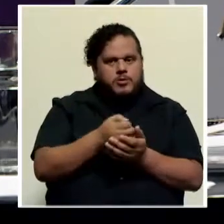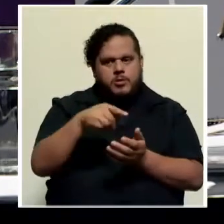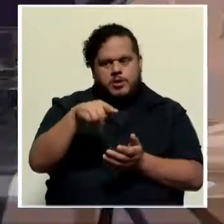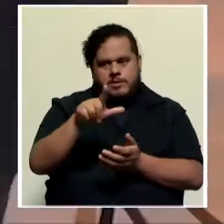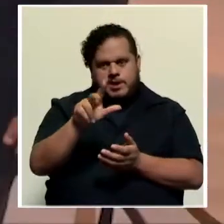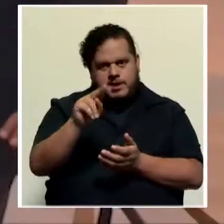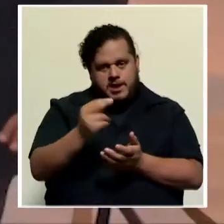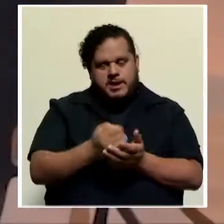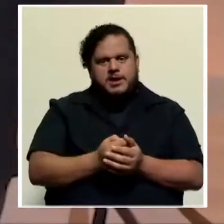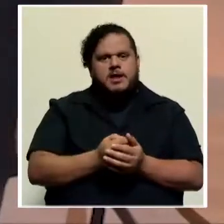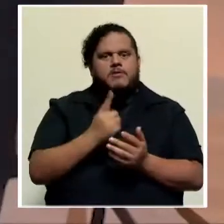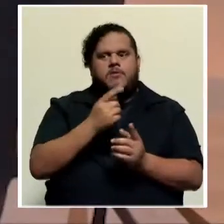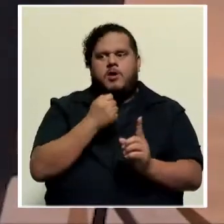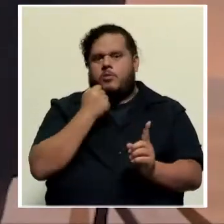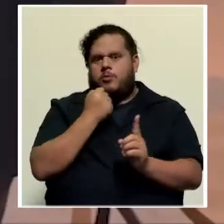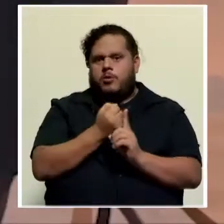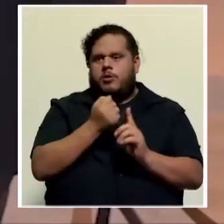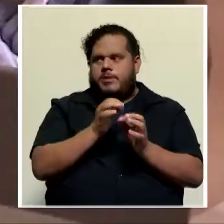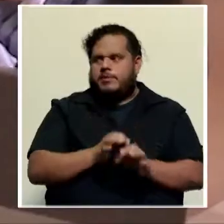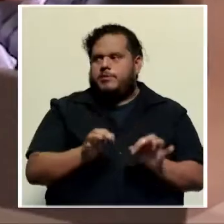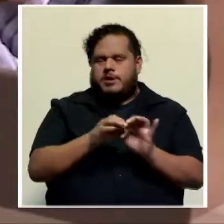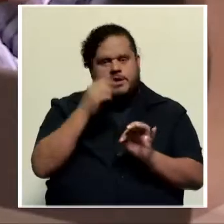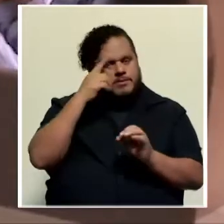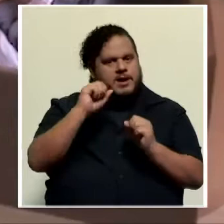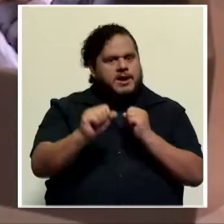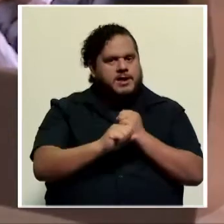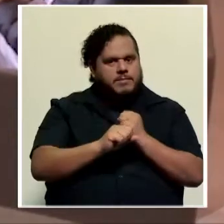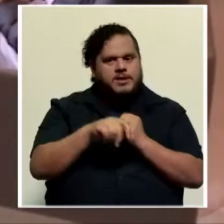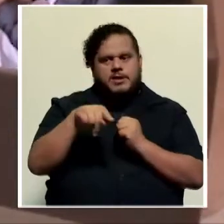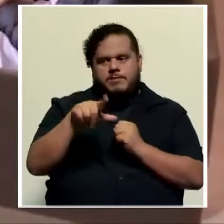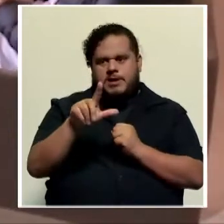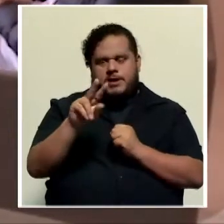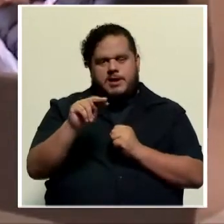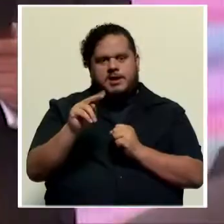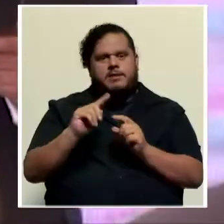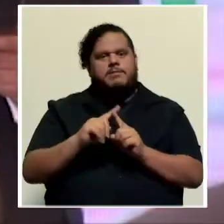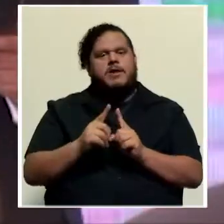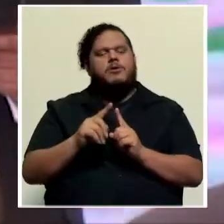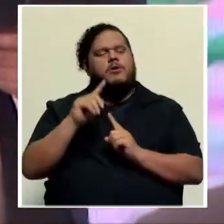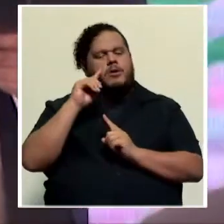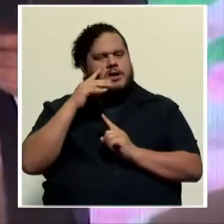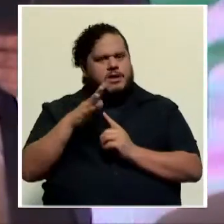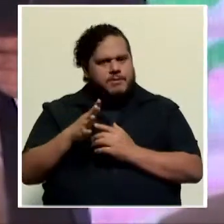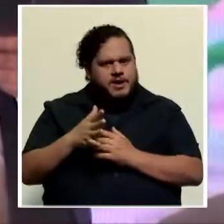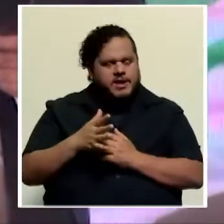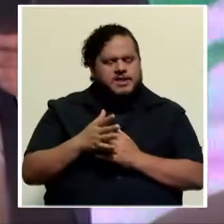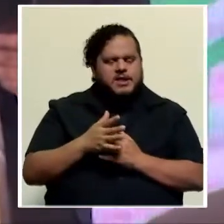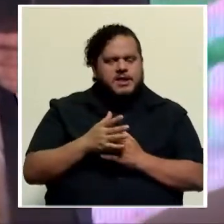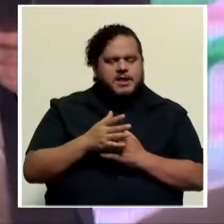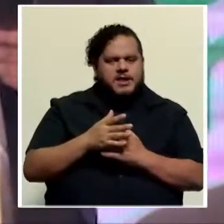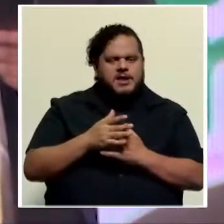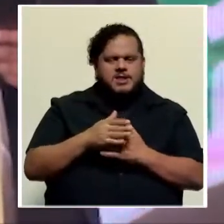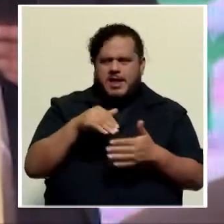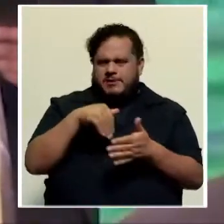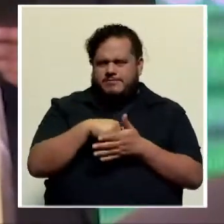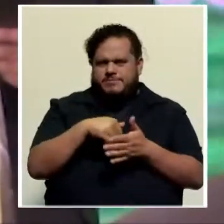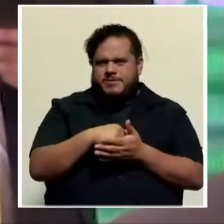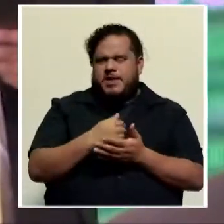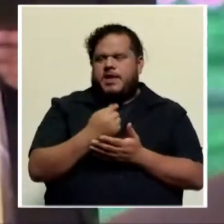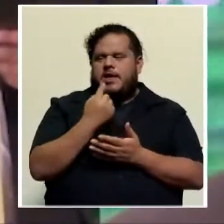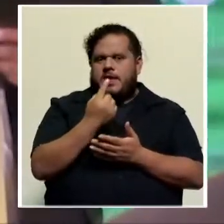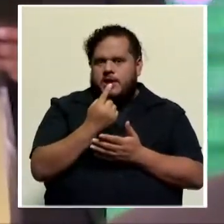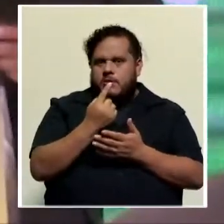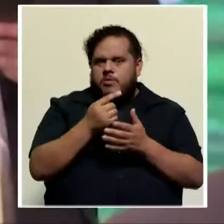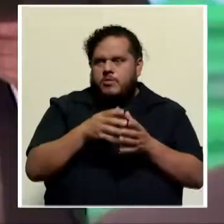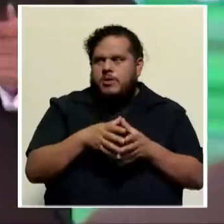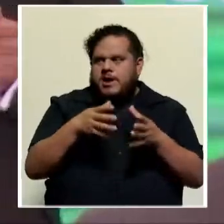de efecto significativo para la campaña del Partido de Liberación Nacional, pero que parece que se ha sofocado en una